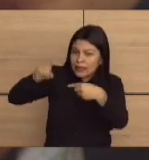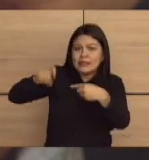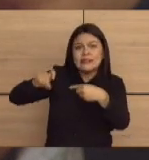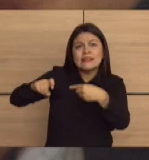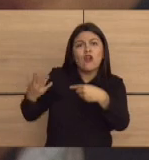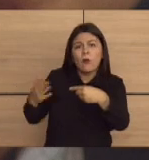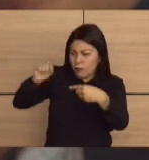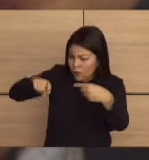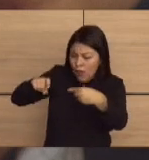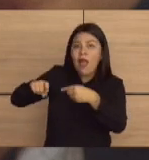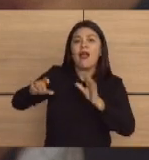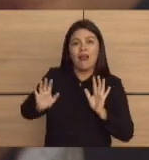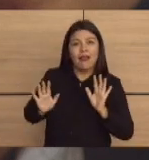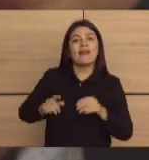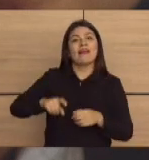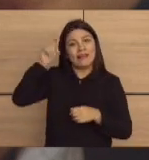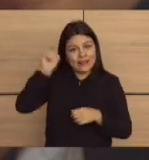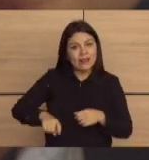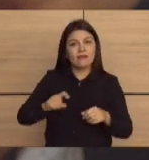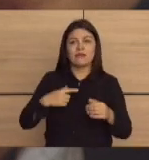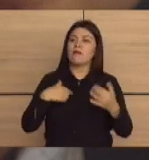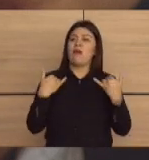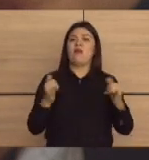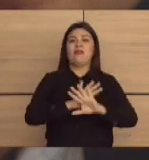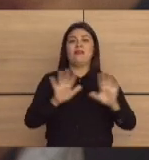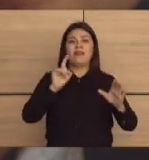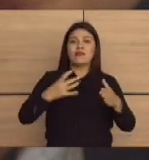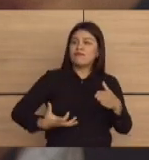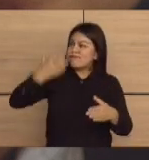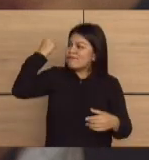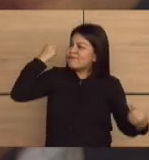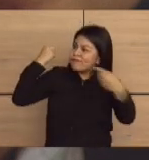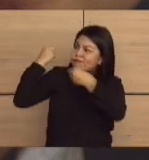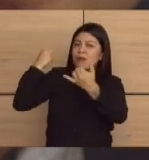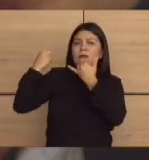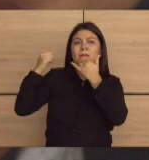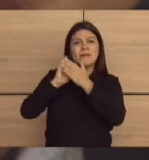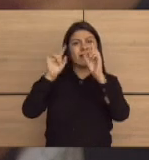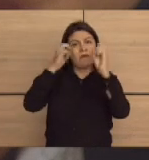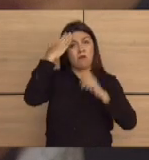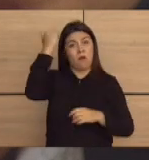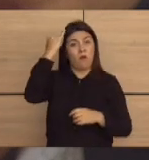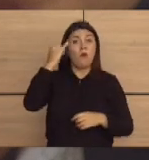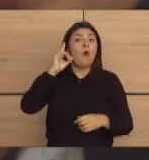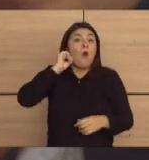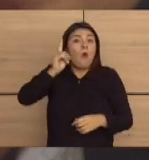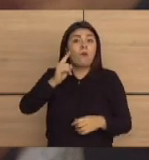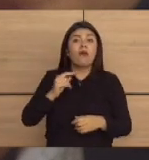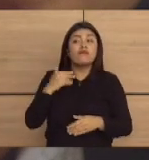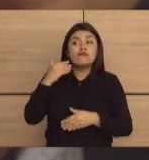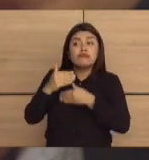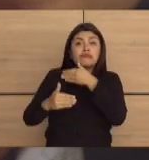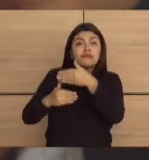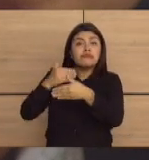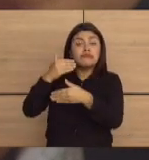que hay que volver a ciertas esencias académicas que con el pasar del tiempo se han